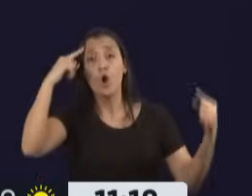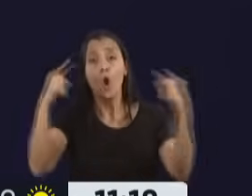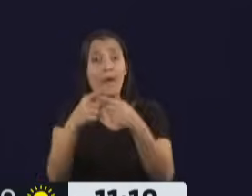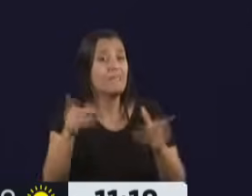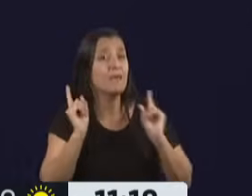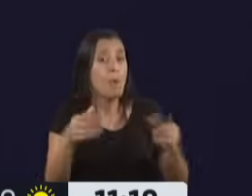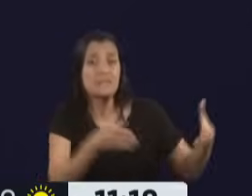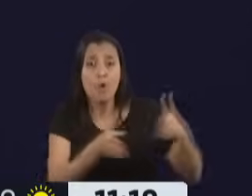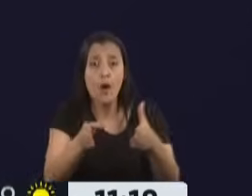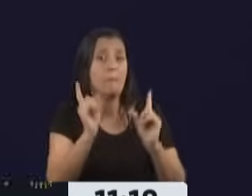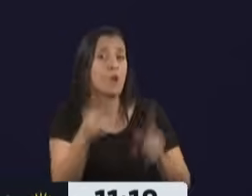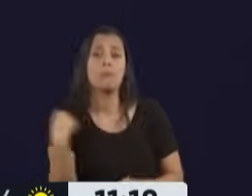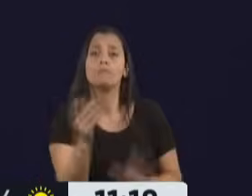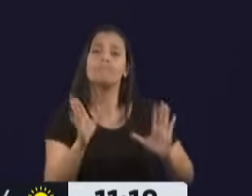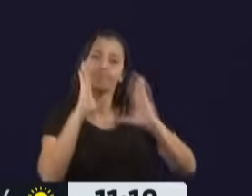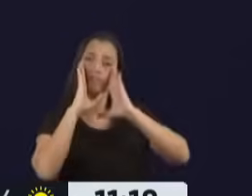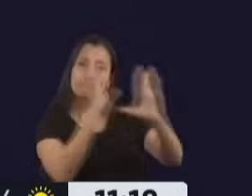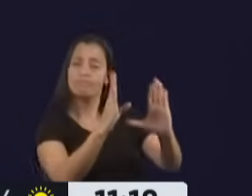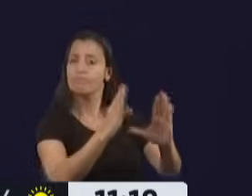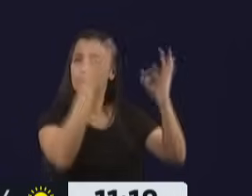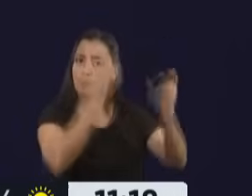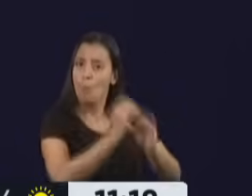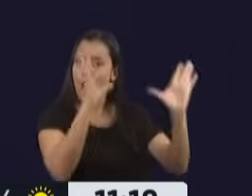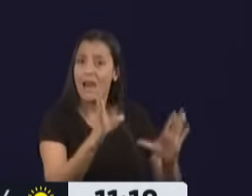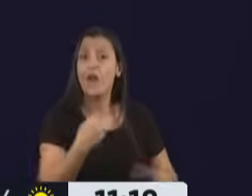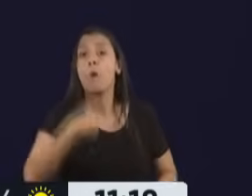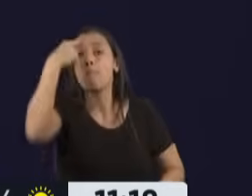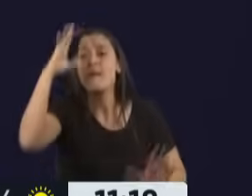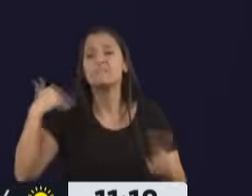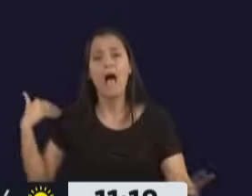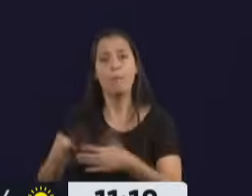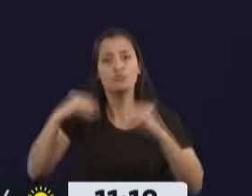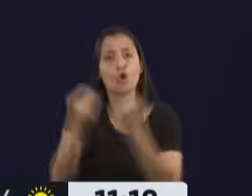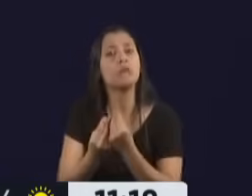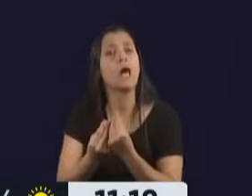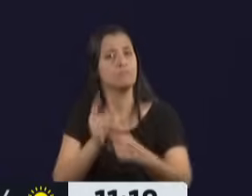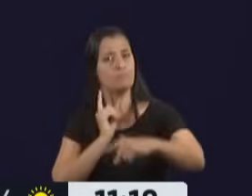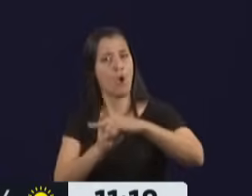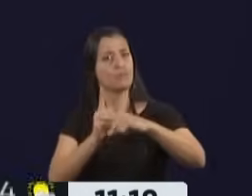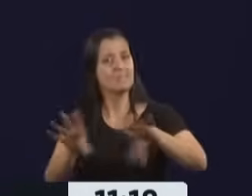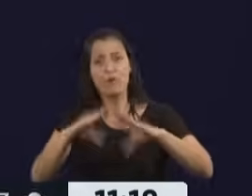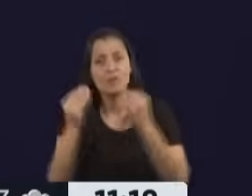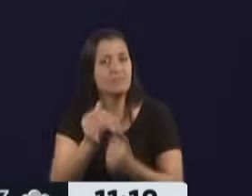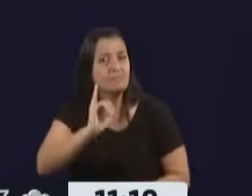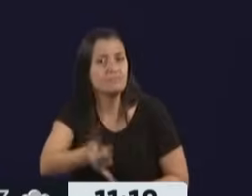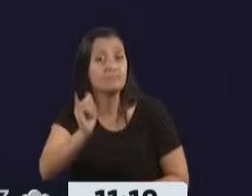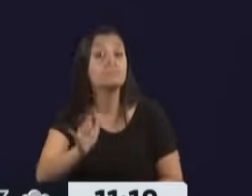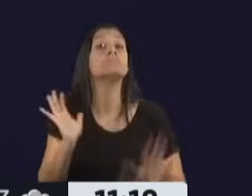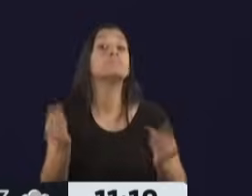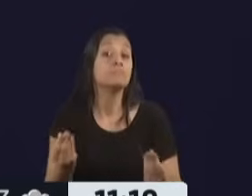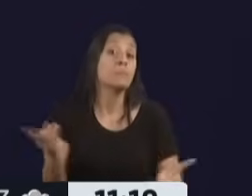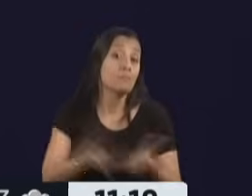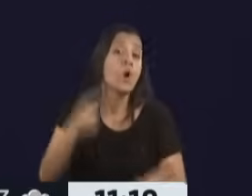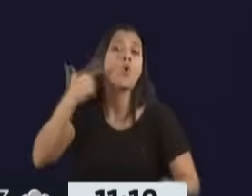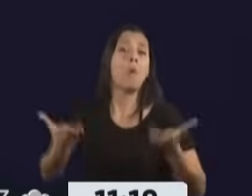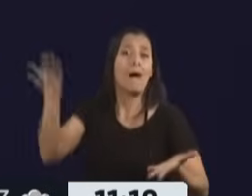estamos transitando, consideramos que fue con un gran éxito, repito, para la situación que nos encontramos el 10